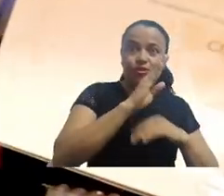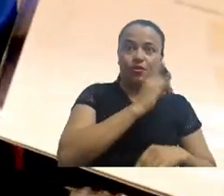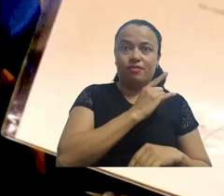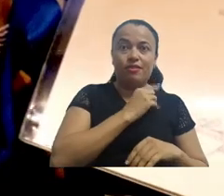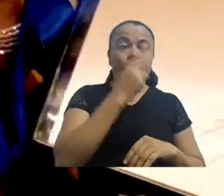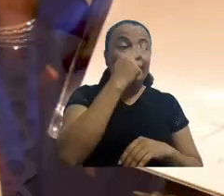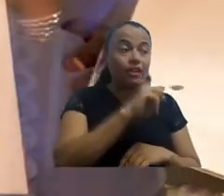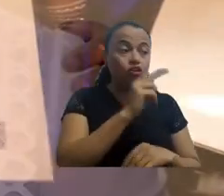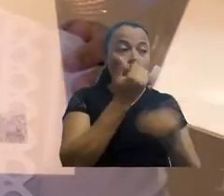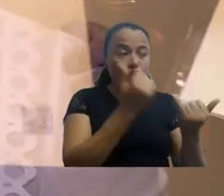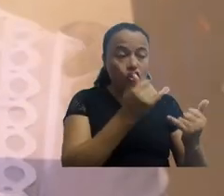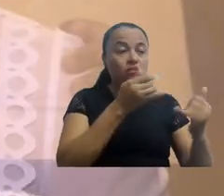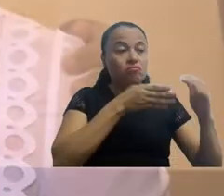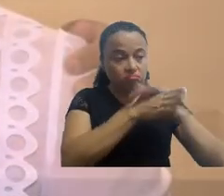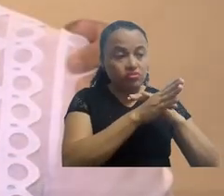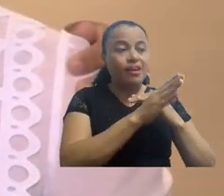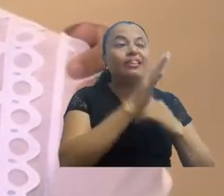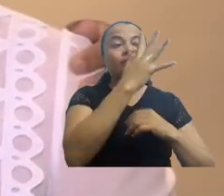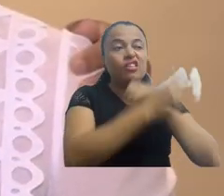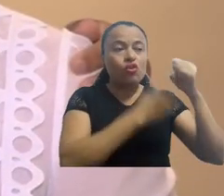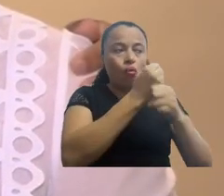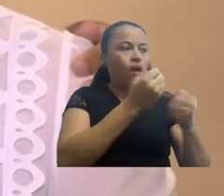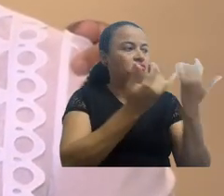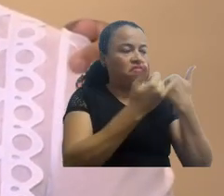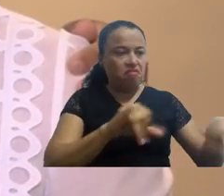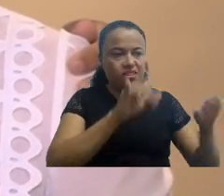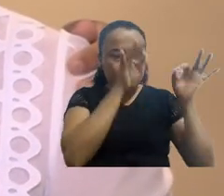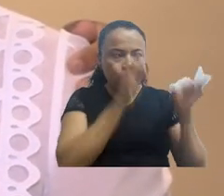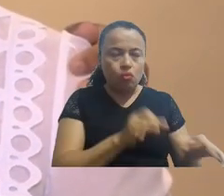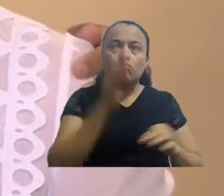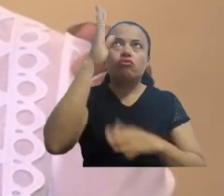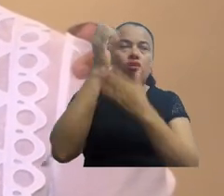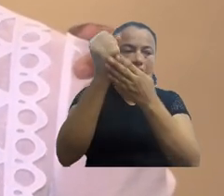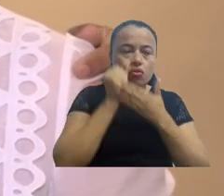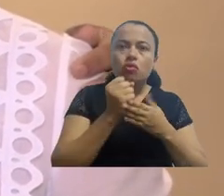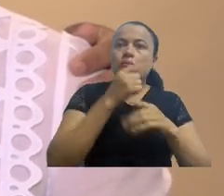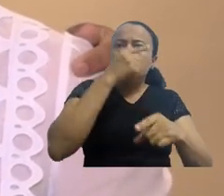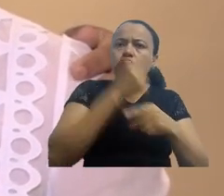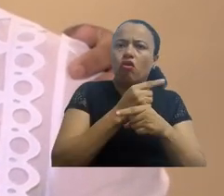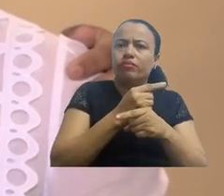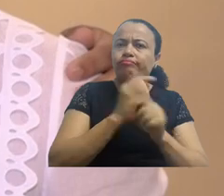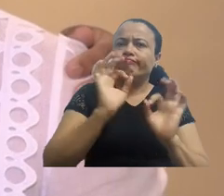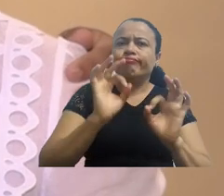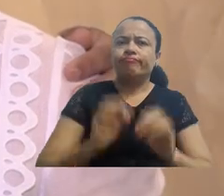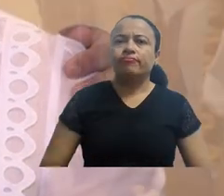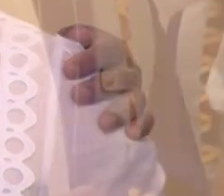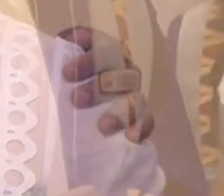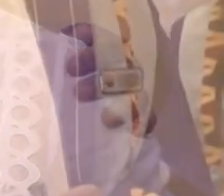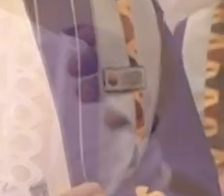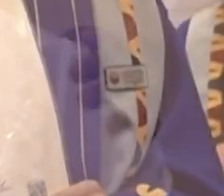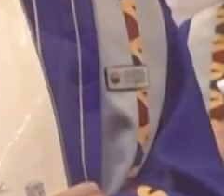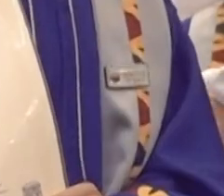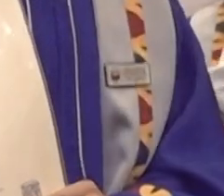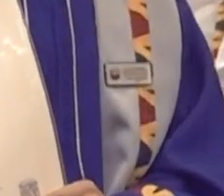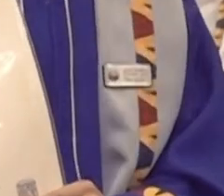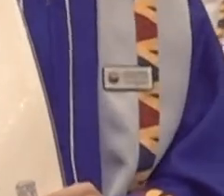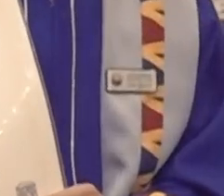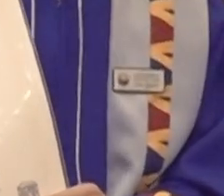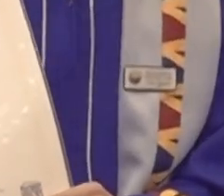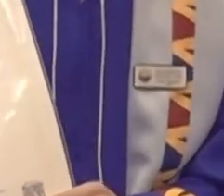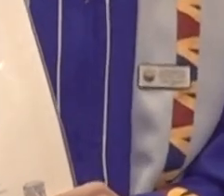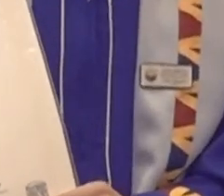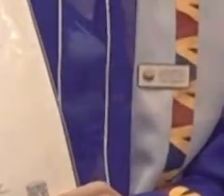Y entré a la universidad y le dije, hijo, hoy entramos y en 5 años salimos con la bendición de Dios. Y así el tiempo fue exacto.